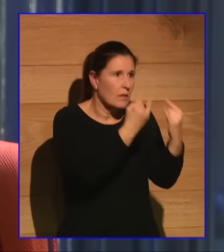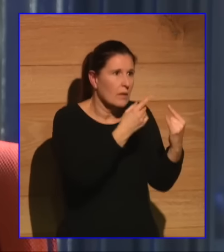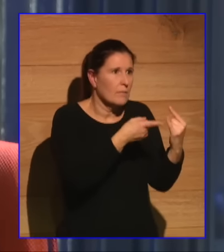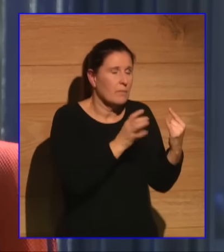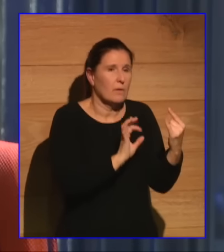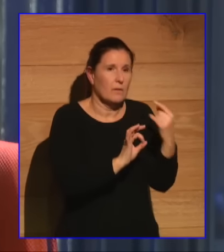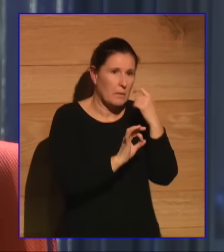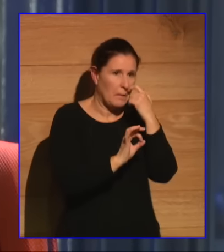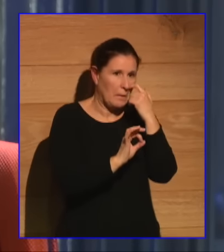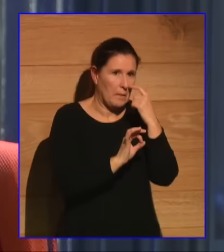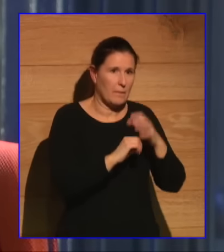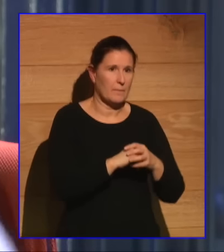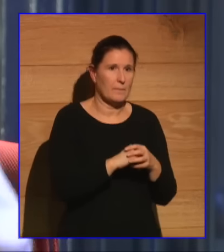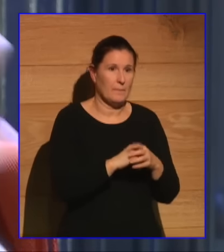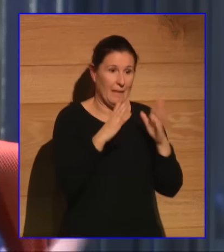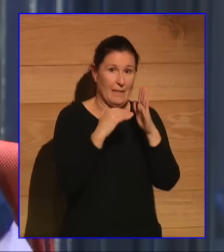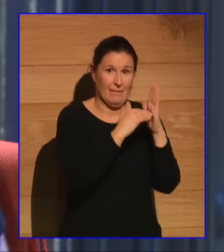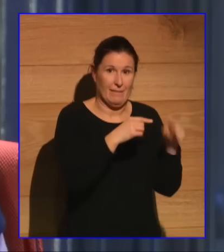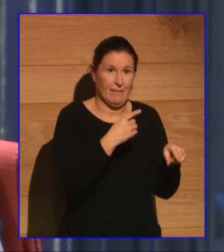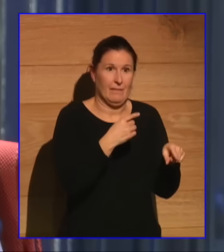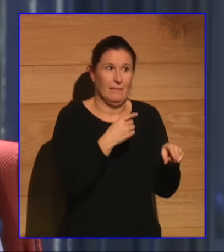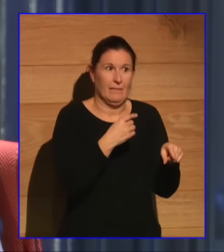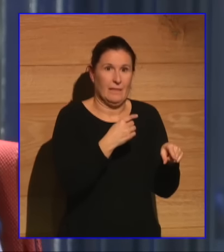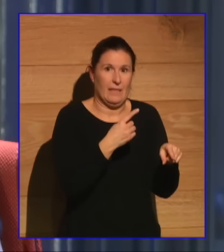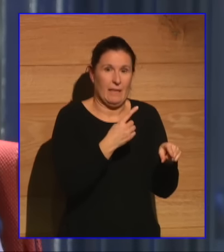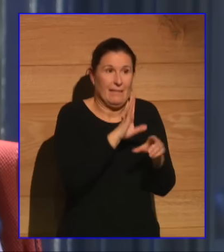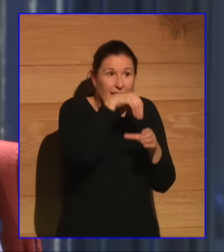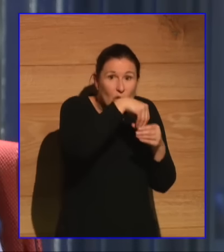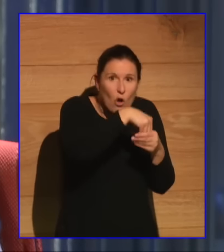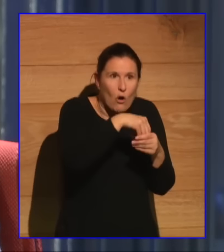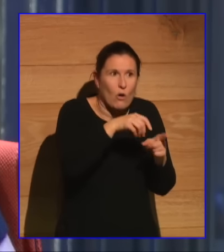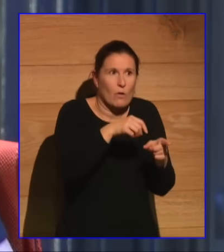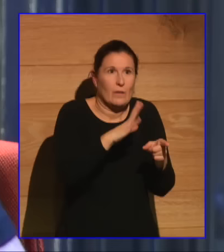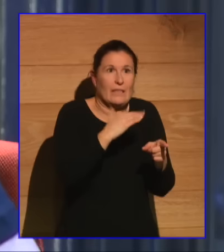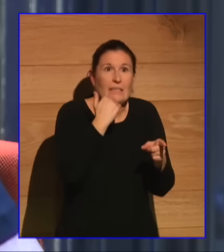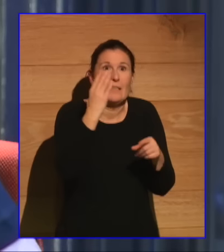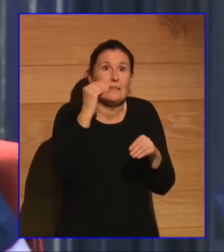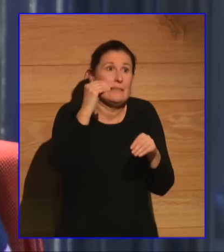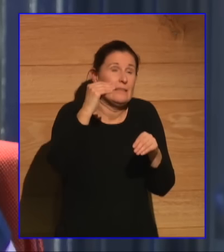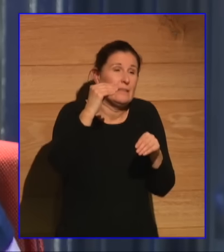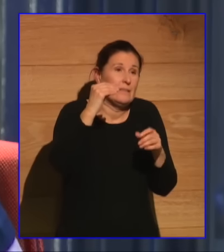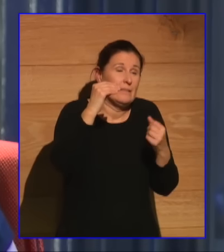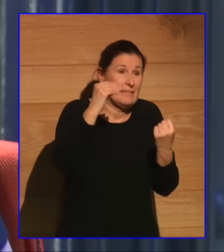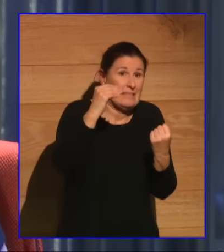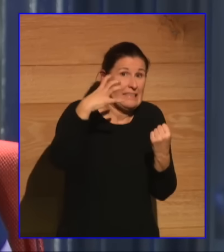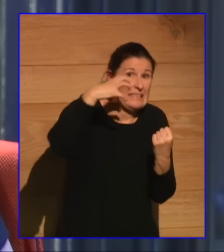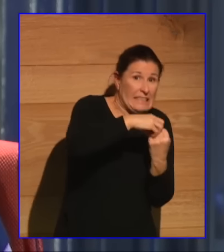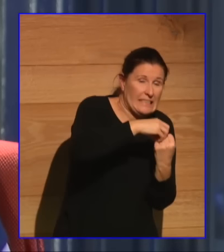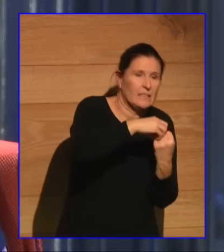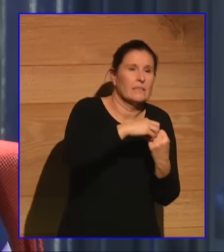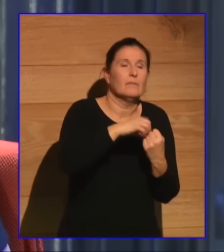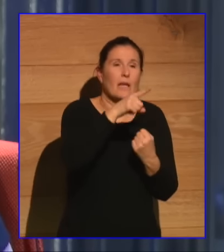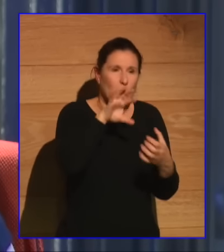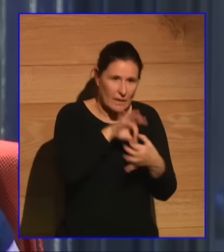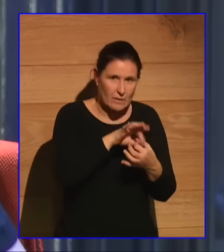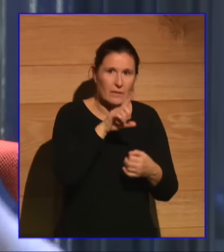Land Cruiser con el tiranosaurio a punto de comérselos. Y eso tiene mucho que